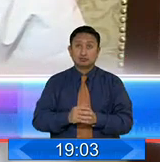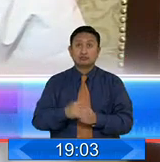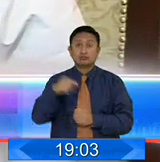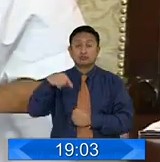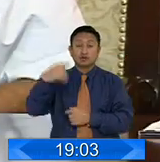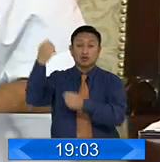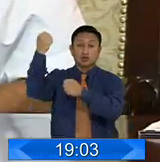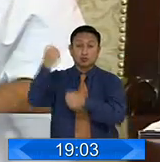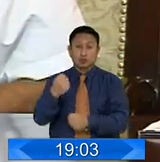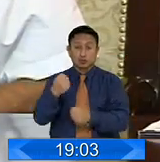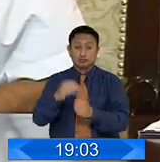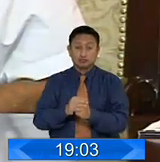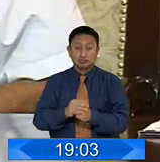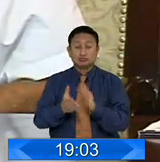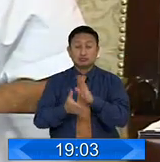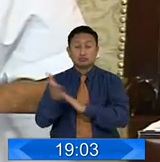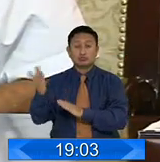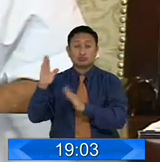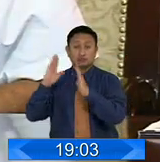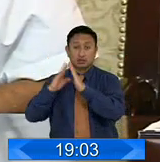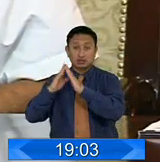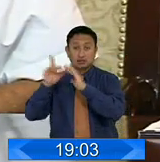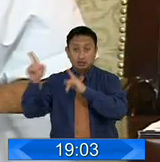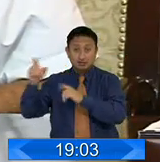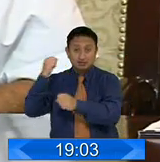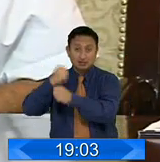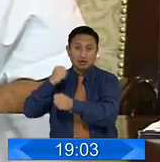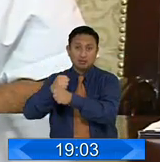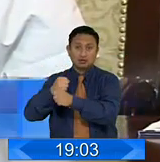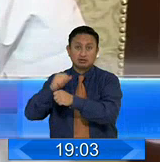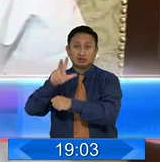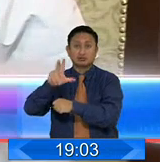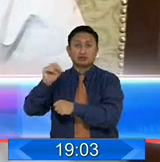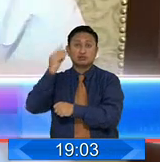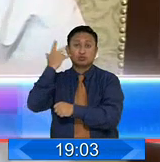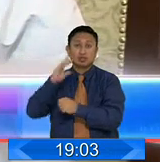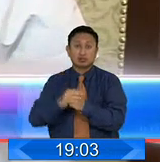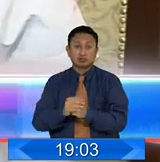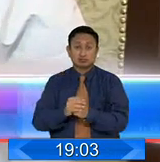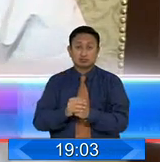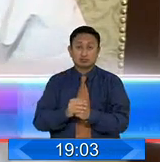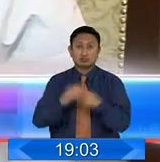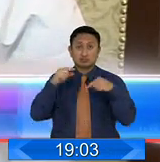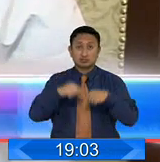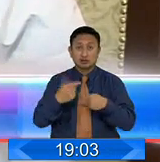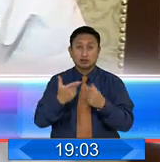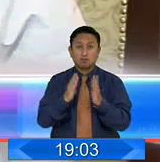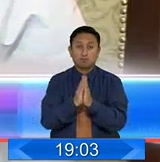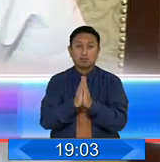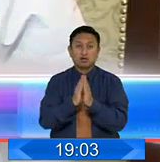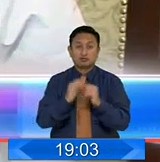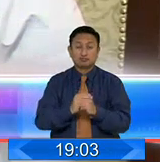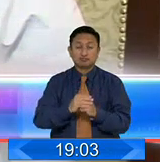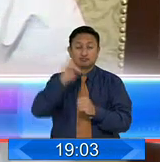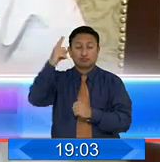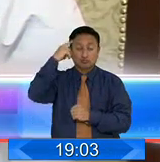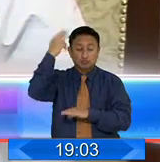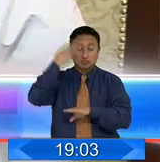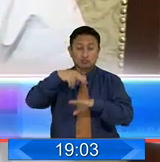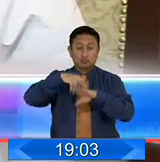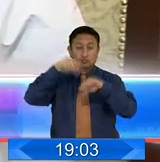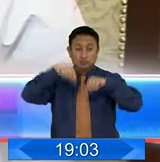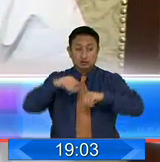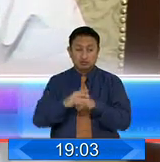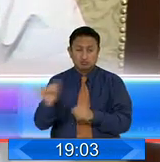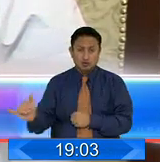fundaciones se van a la casa a hacer teletrabajo por 30 días. Y aquí hago un llamado al gobierno nacional para que haga lo